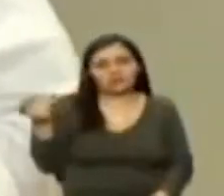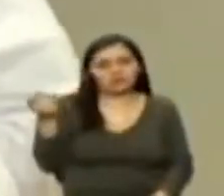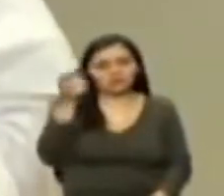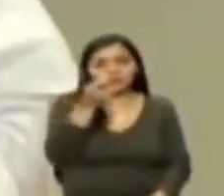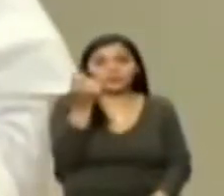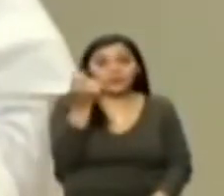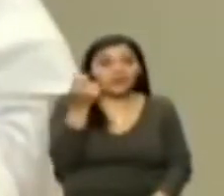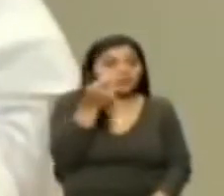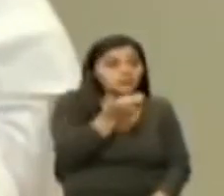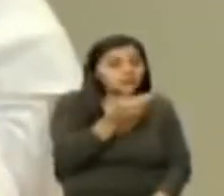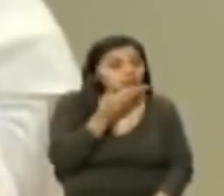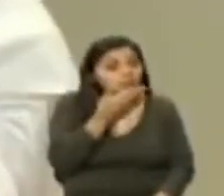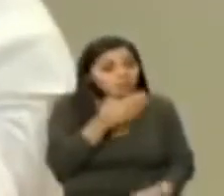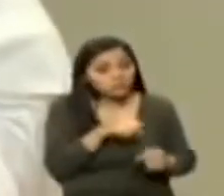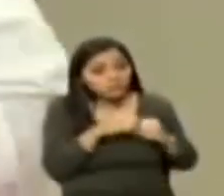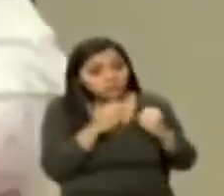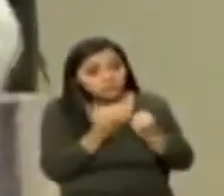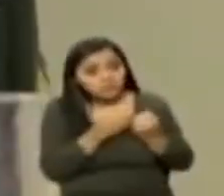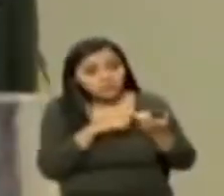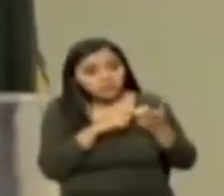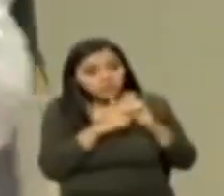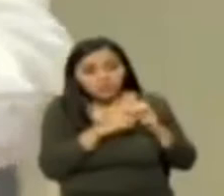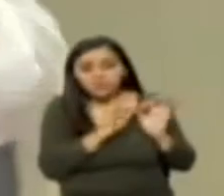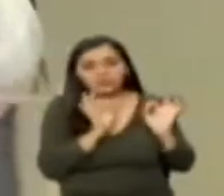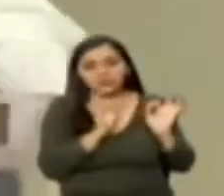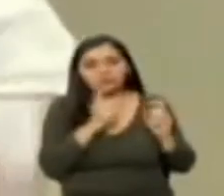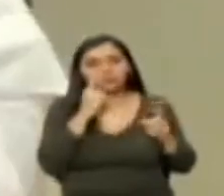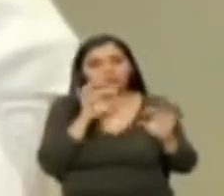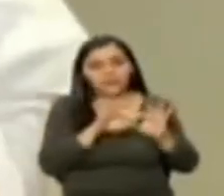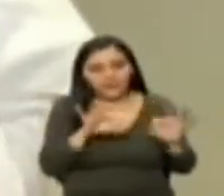económica o social no sea un impedimento. Por eso tenemos